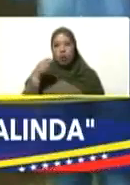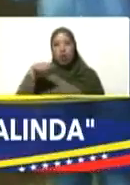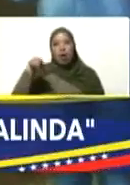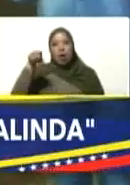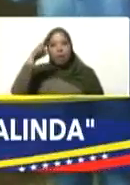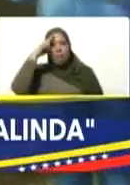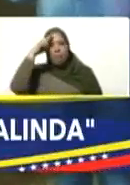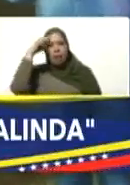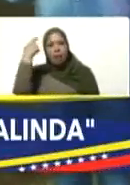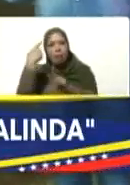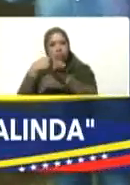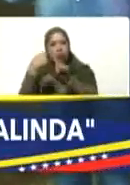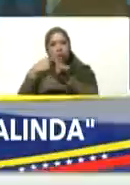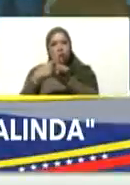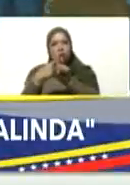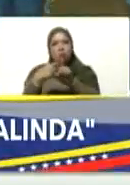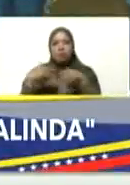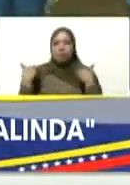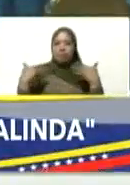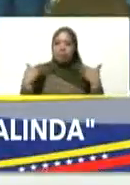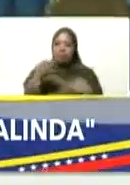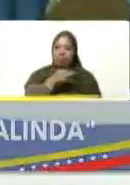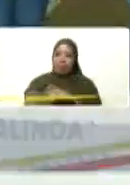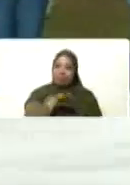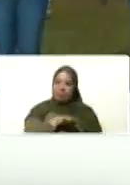sentimos muy alegres, compañero presidente.